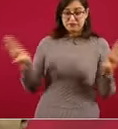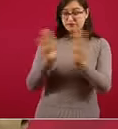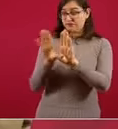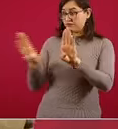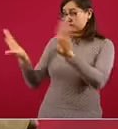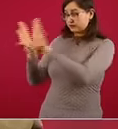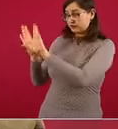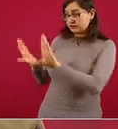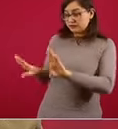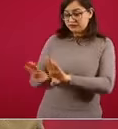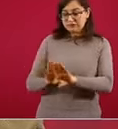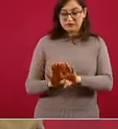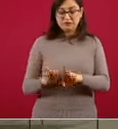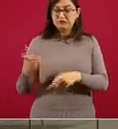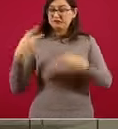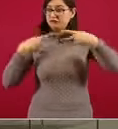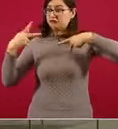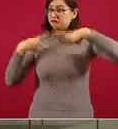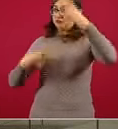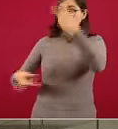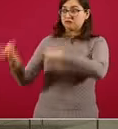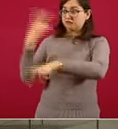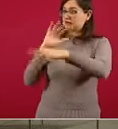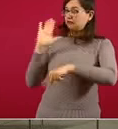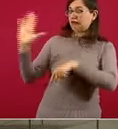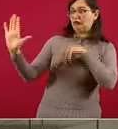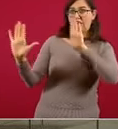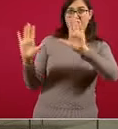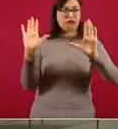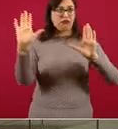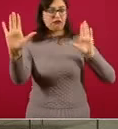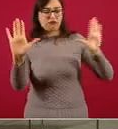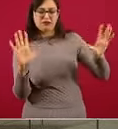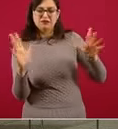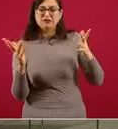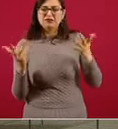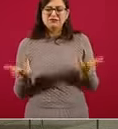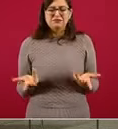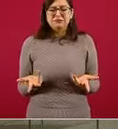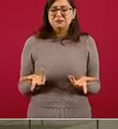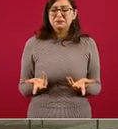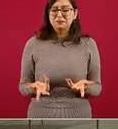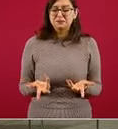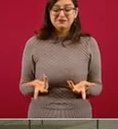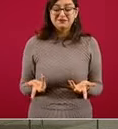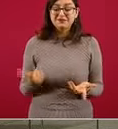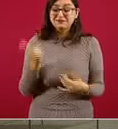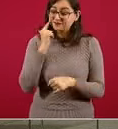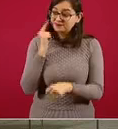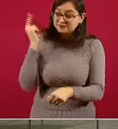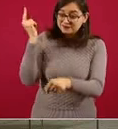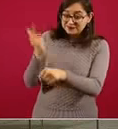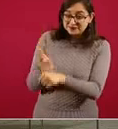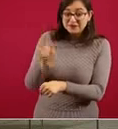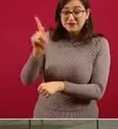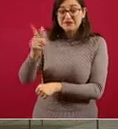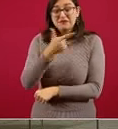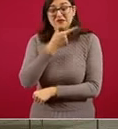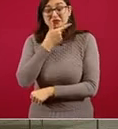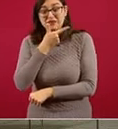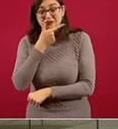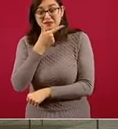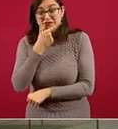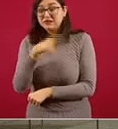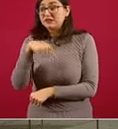movimiento de personas que vengan de aquellos territorios donde ya se ha detectado. Una vez que se mencionó en Inglaterra, también ya se